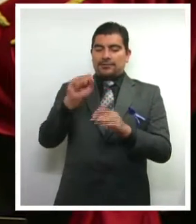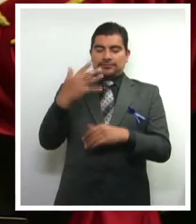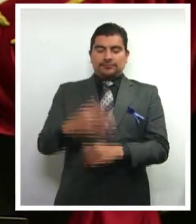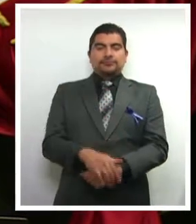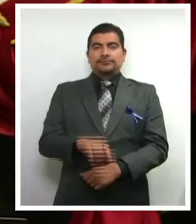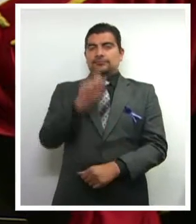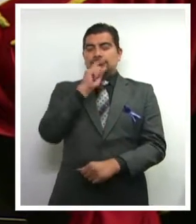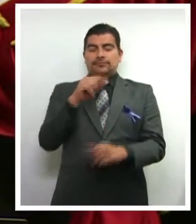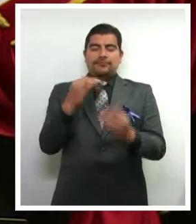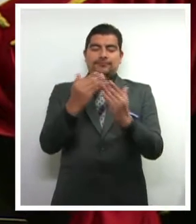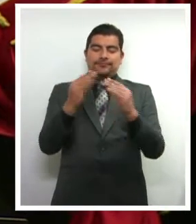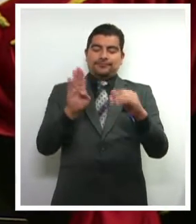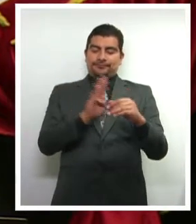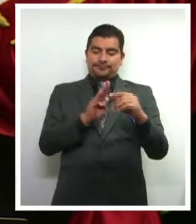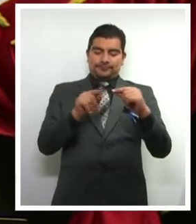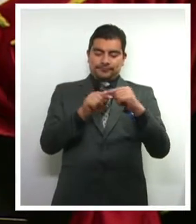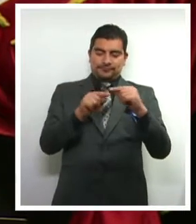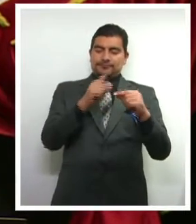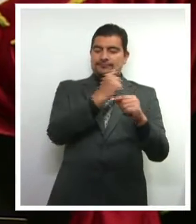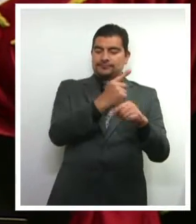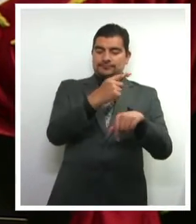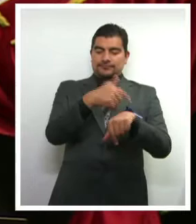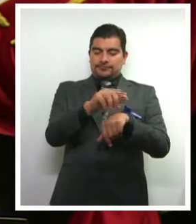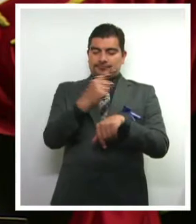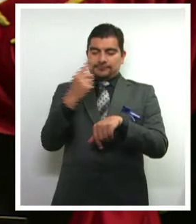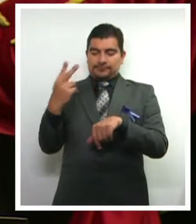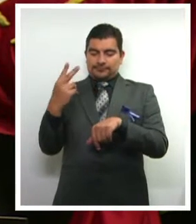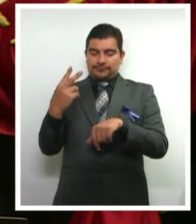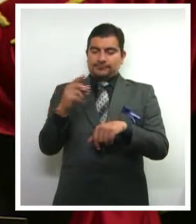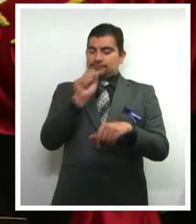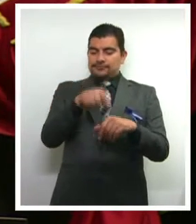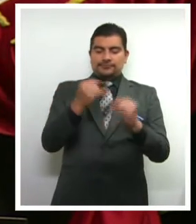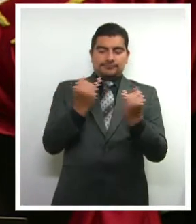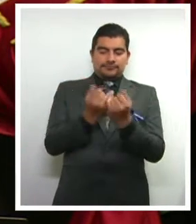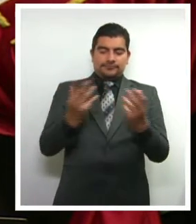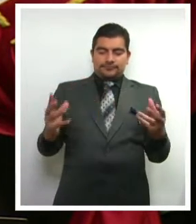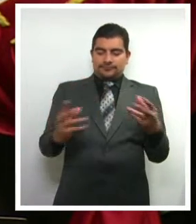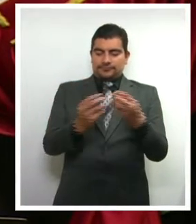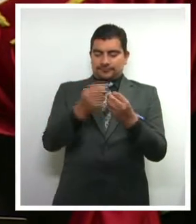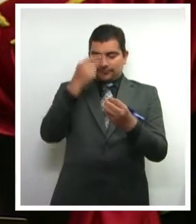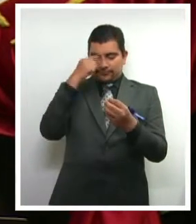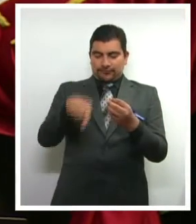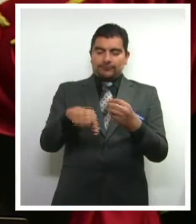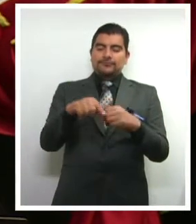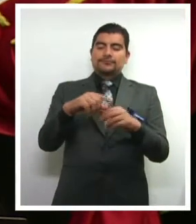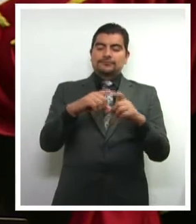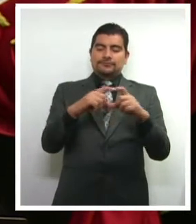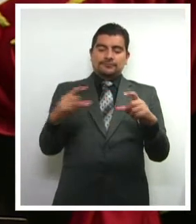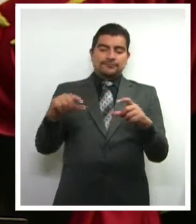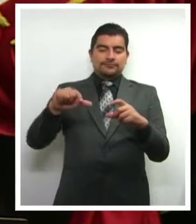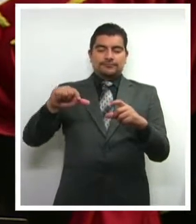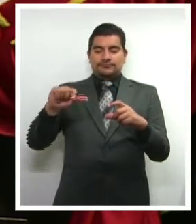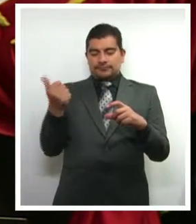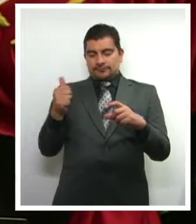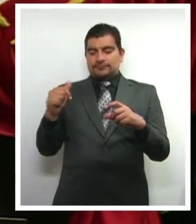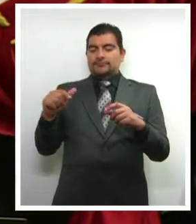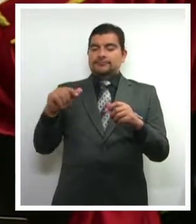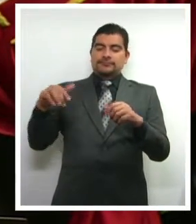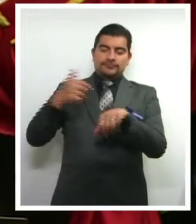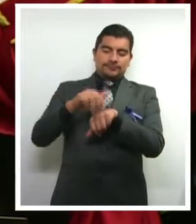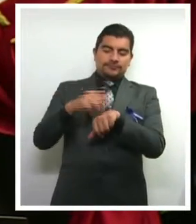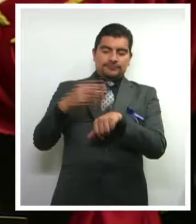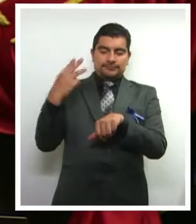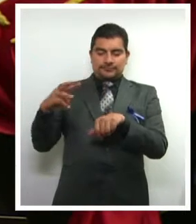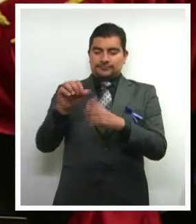la base B, numerales 1 y 2, se adiciona la fracción 11 del numeral 3 del